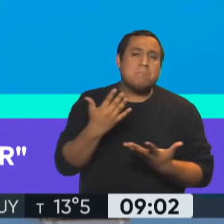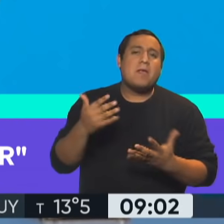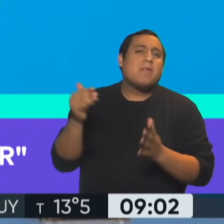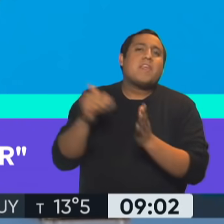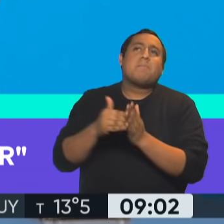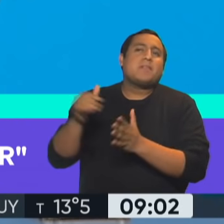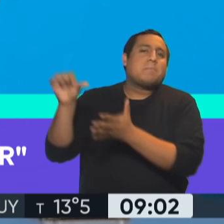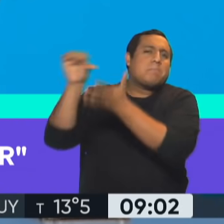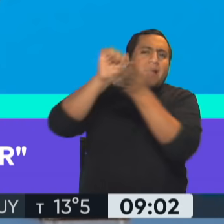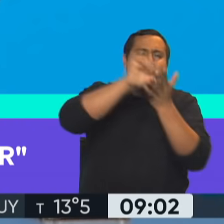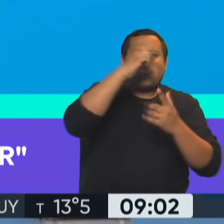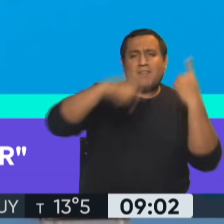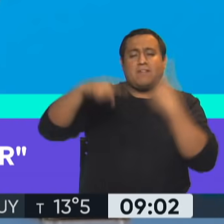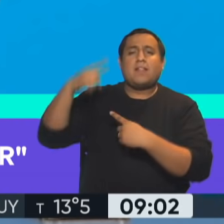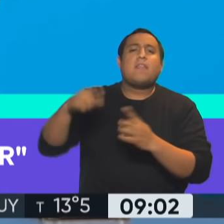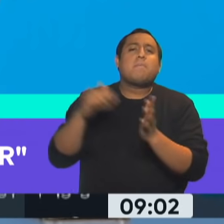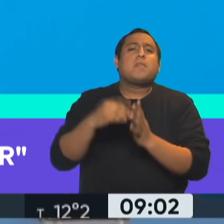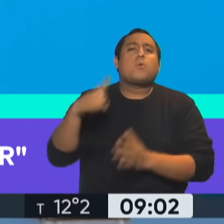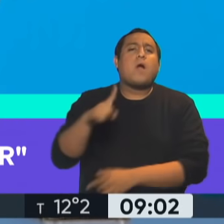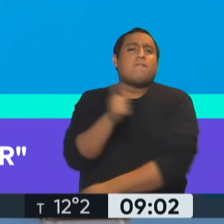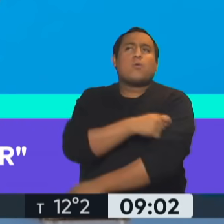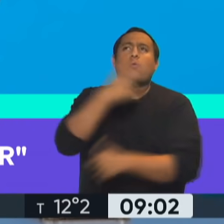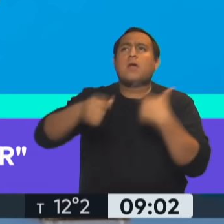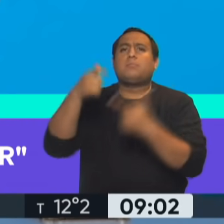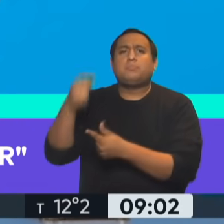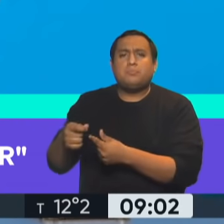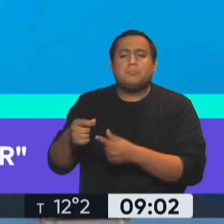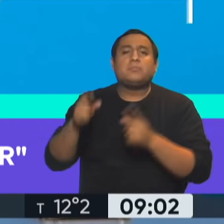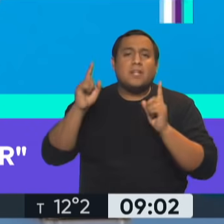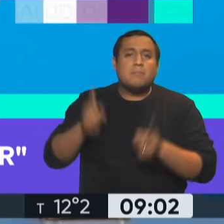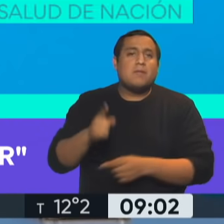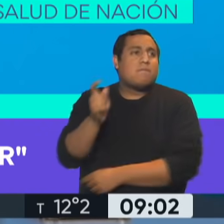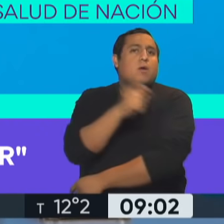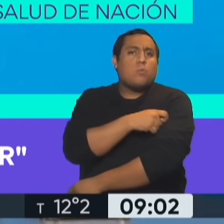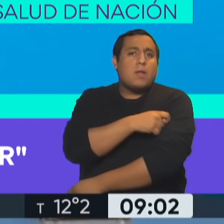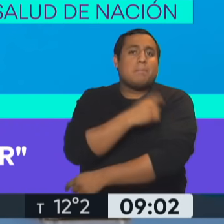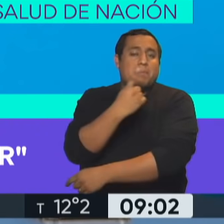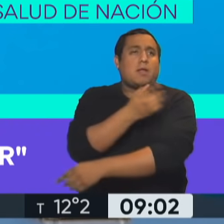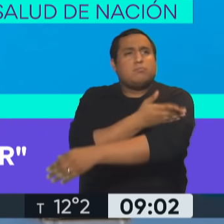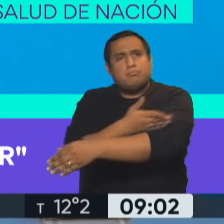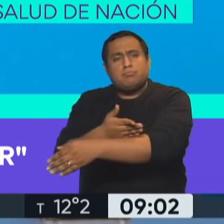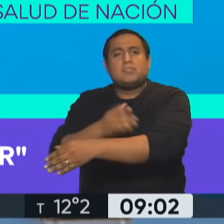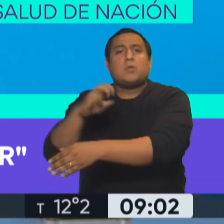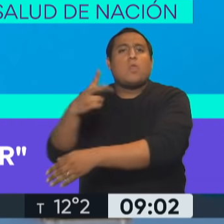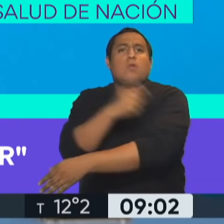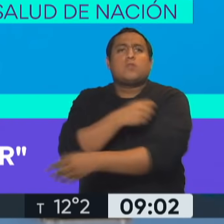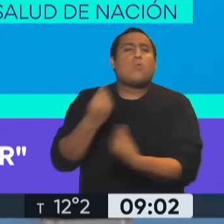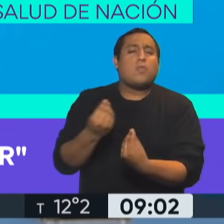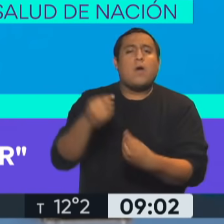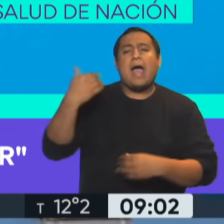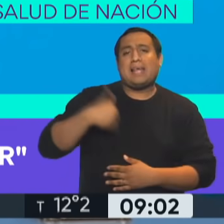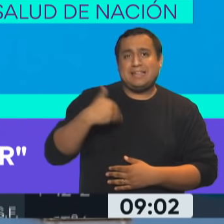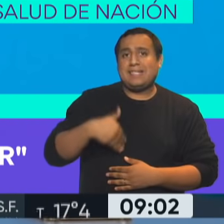en función de qué vacuna se utilizó y de los intervalos que se utilizaron. Argentina vacunó más rápido,